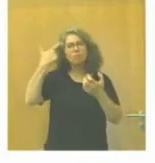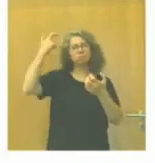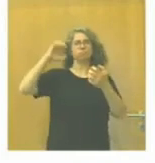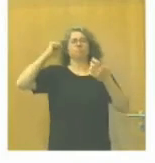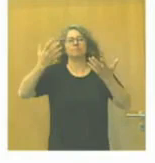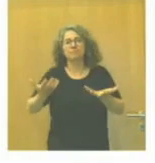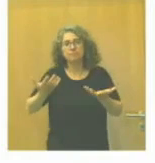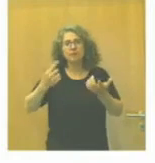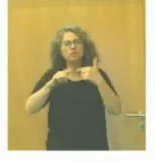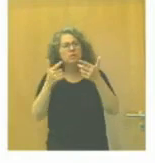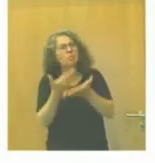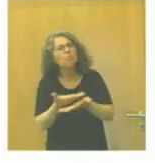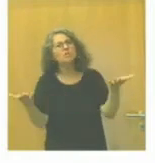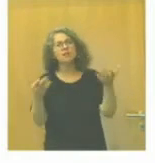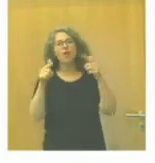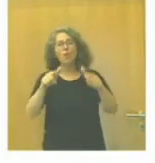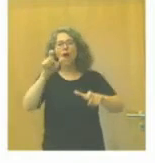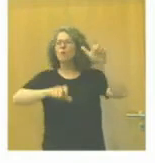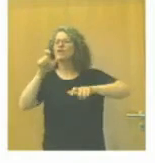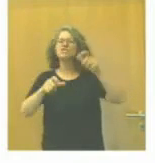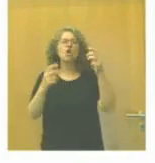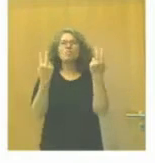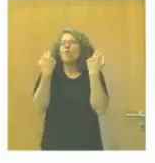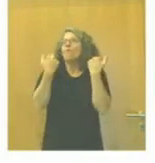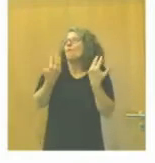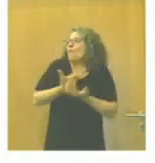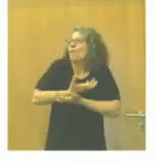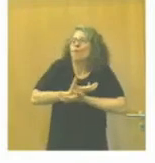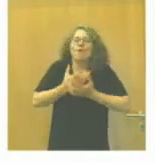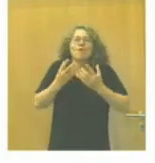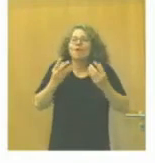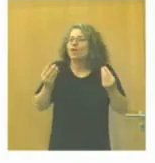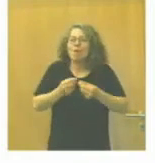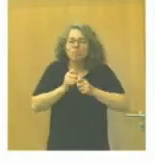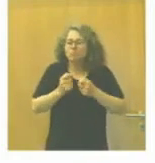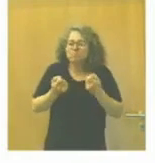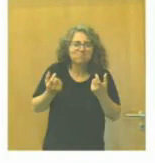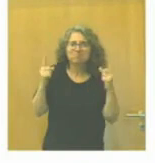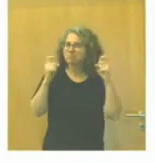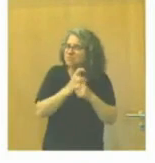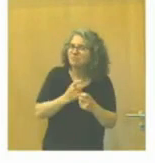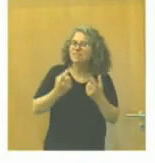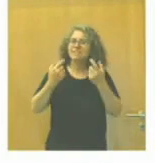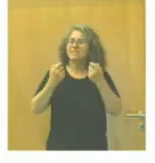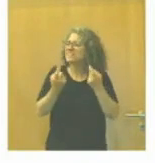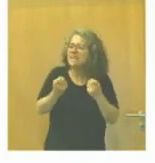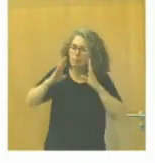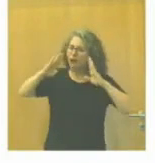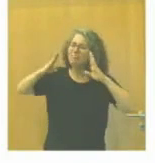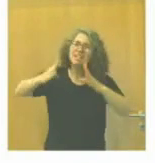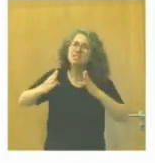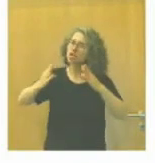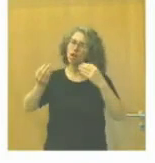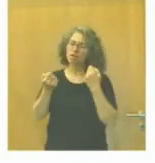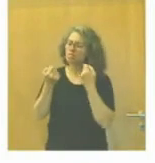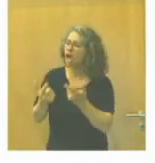vida. Y eso habla de una población muy vulnerable, de la cual de alguna forma tenemos que prestar muchísima